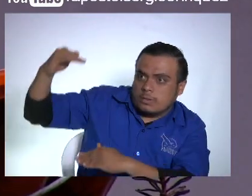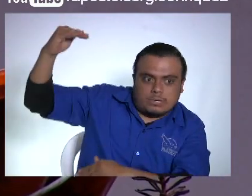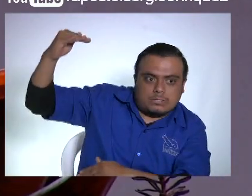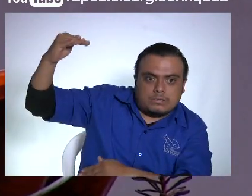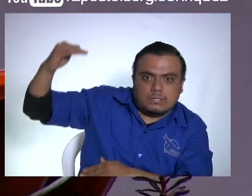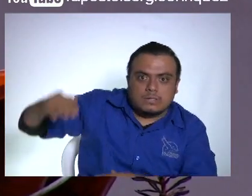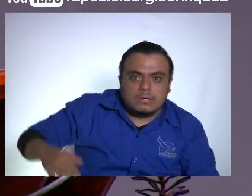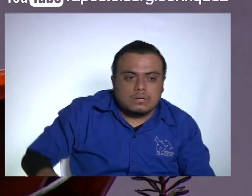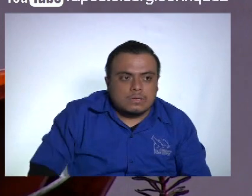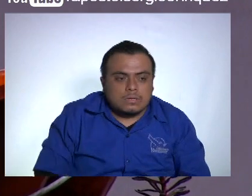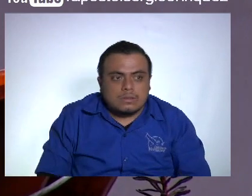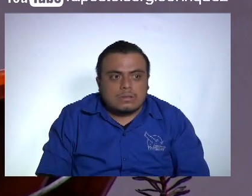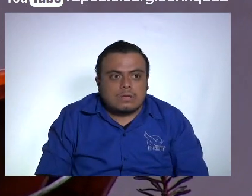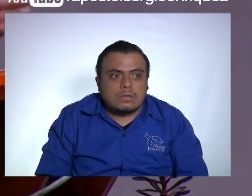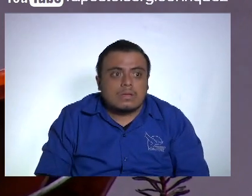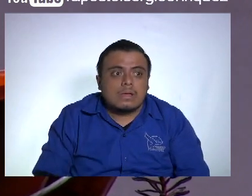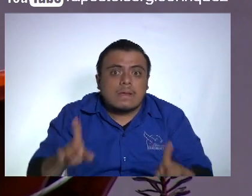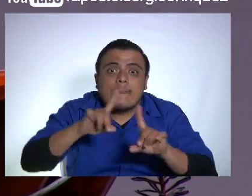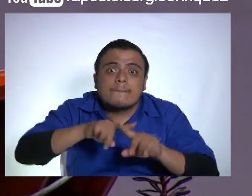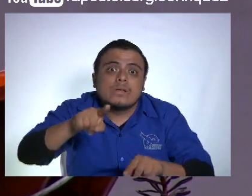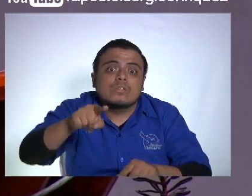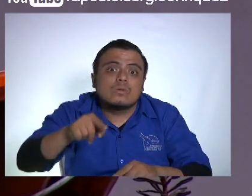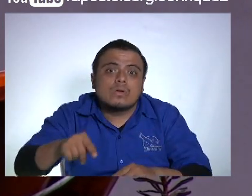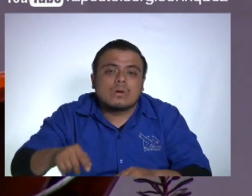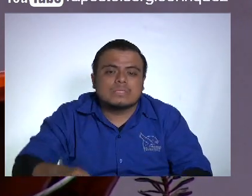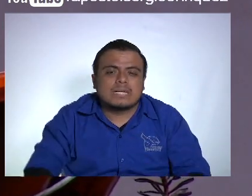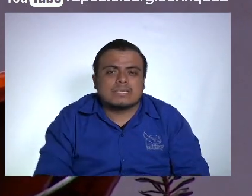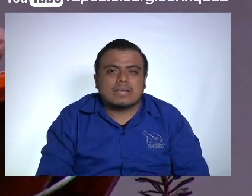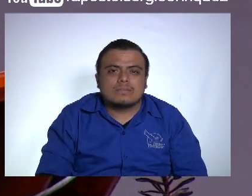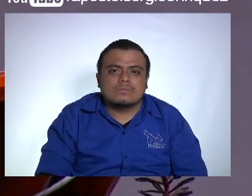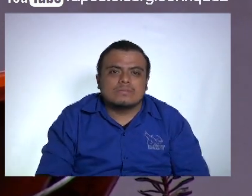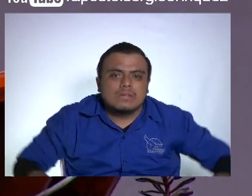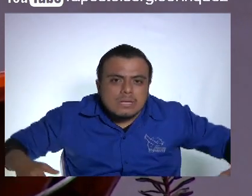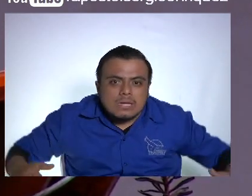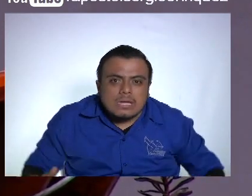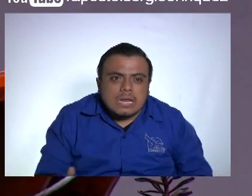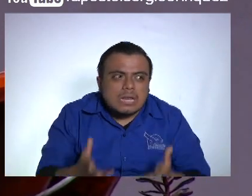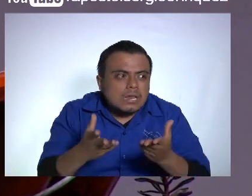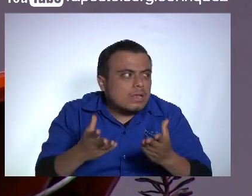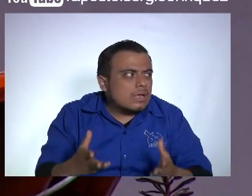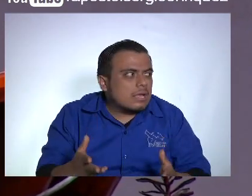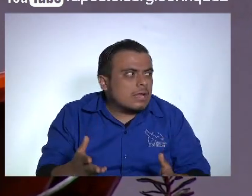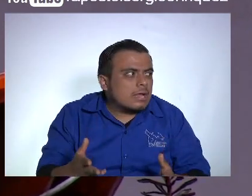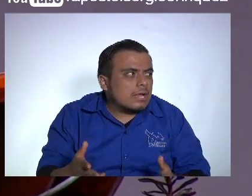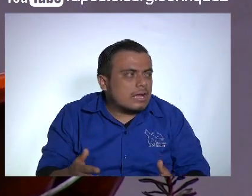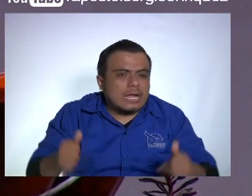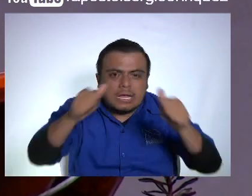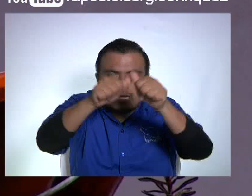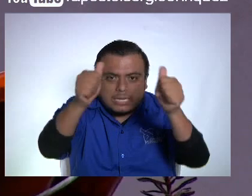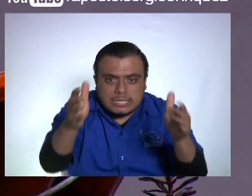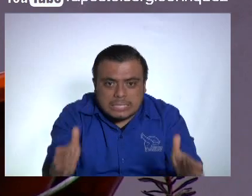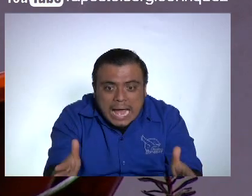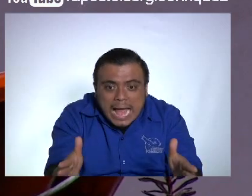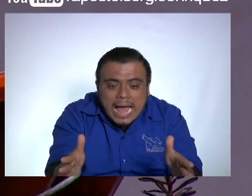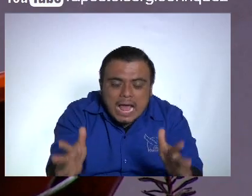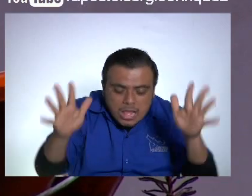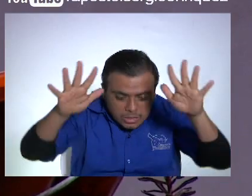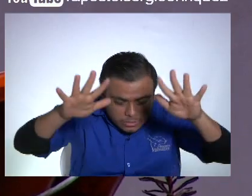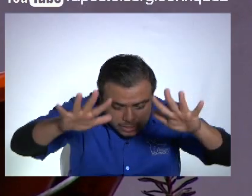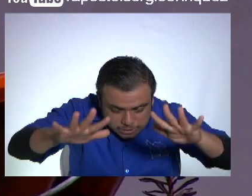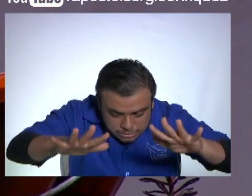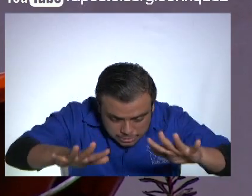Y, pero si tú levantas un altar de adoración con cántico nuevo en tu casa, mira, hermano,